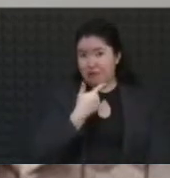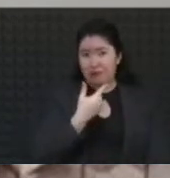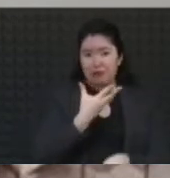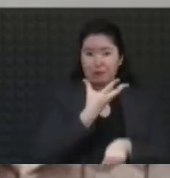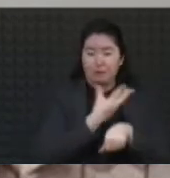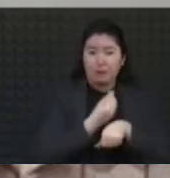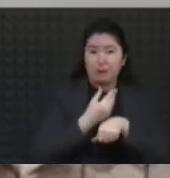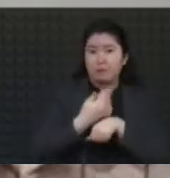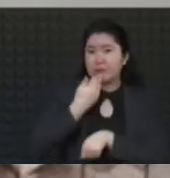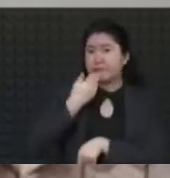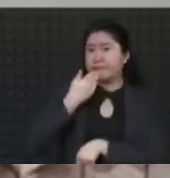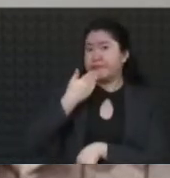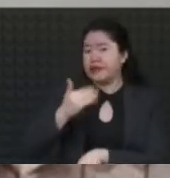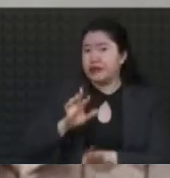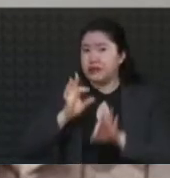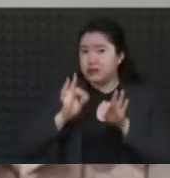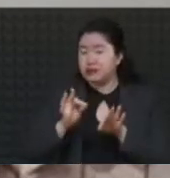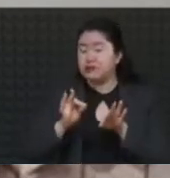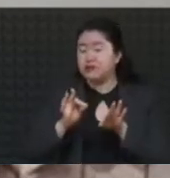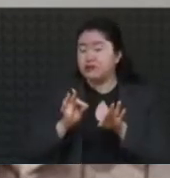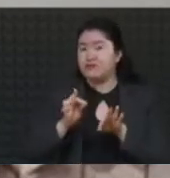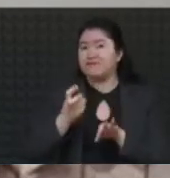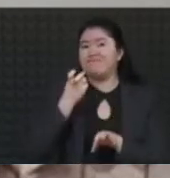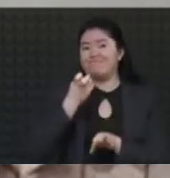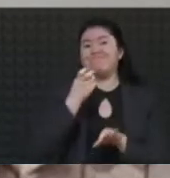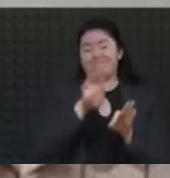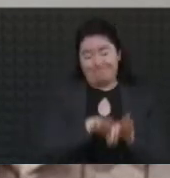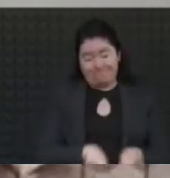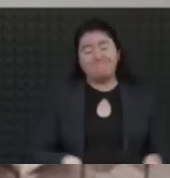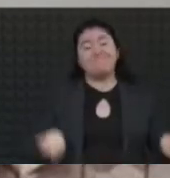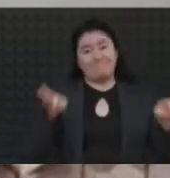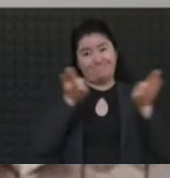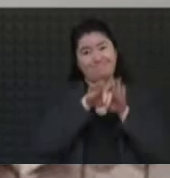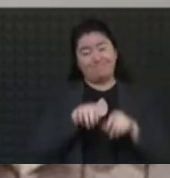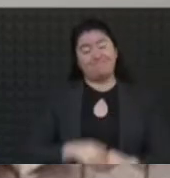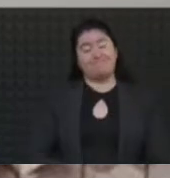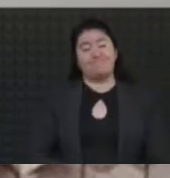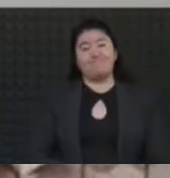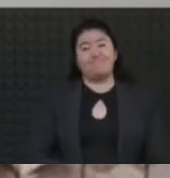más importante. Y nosotros tenemos